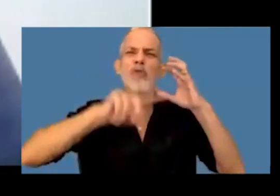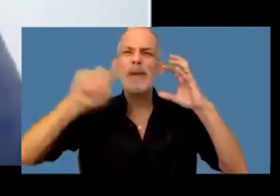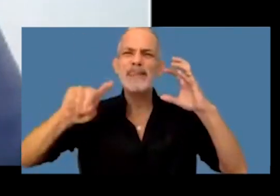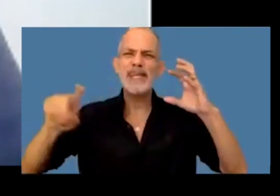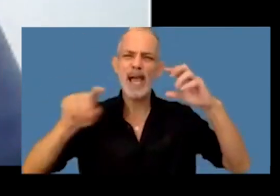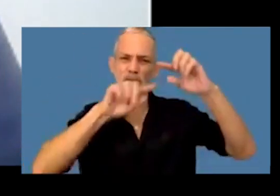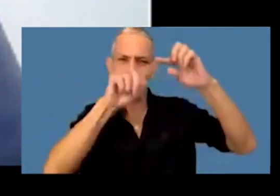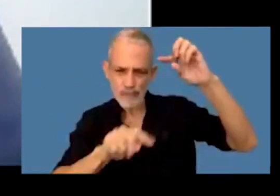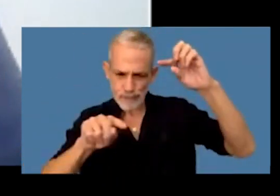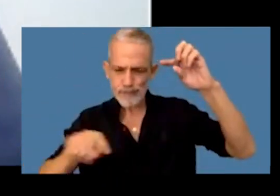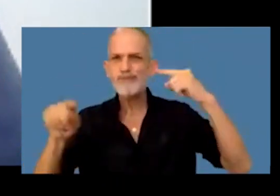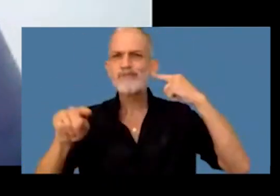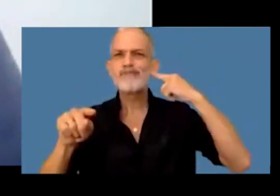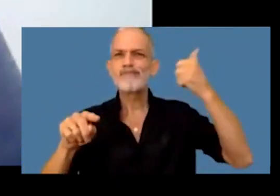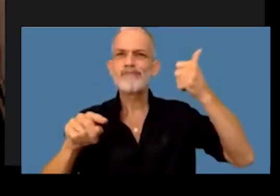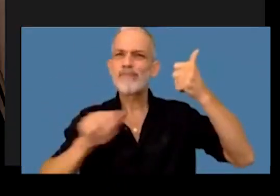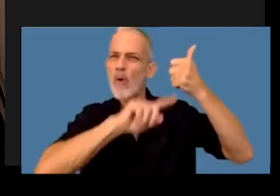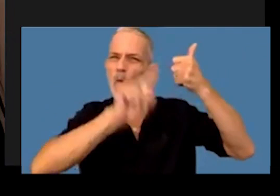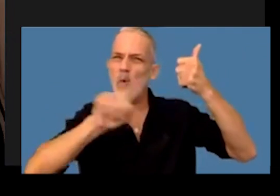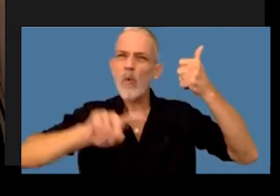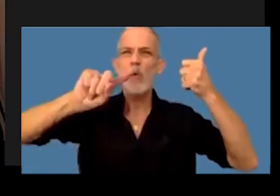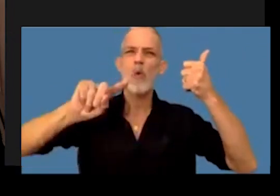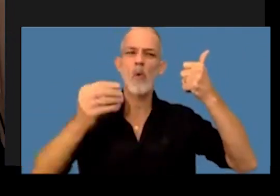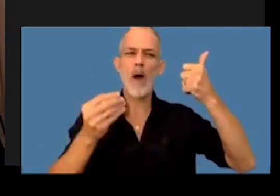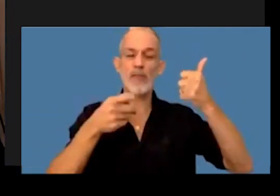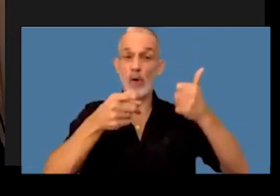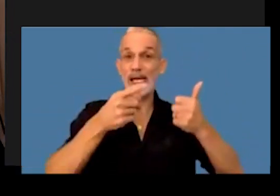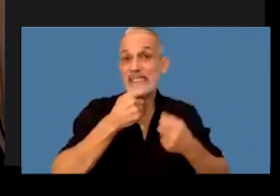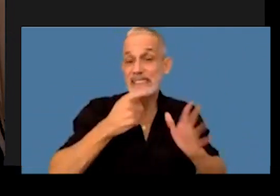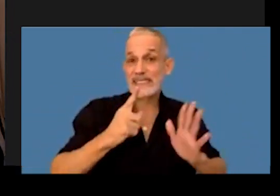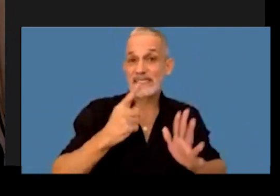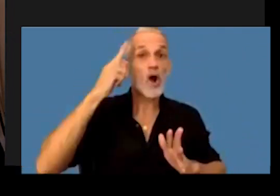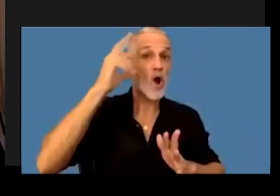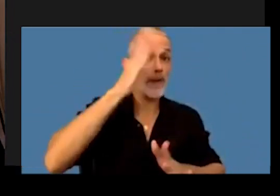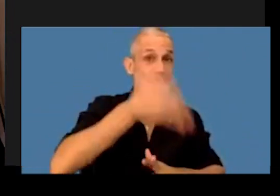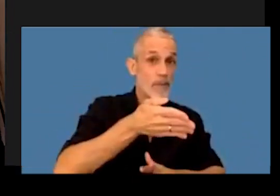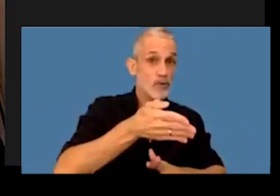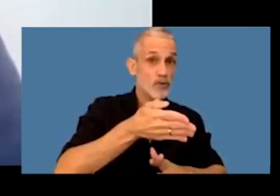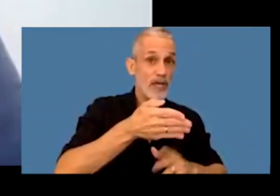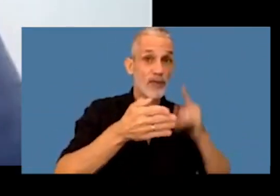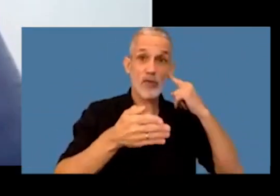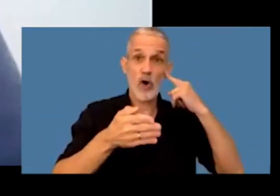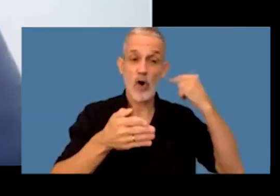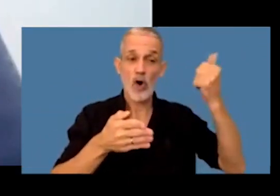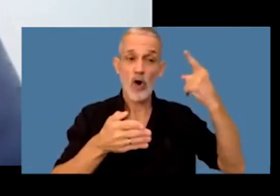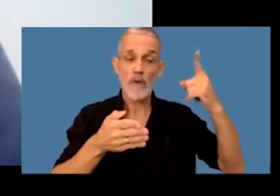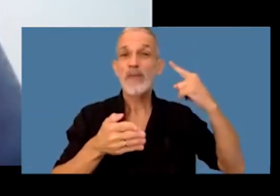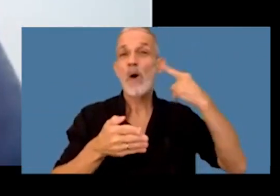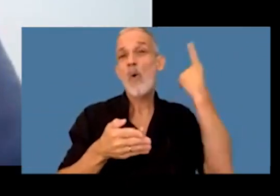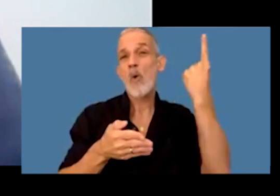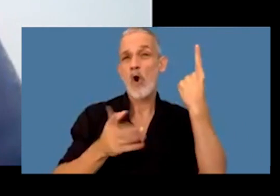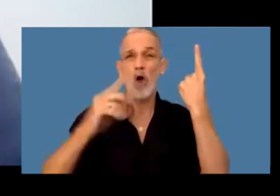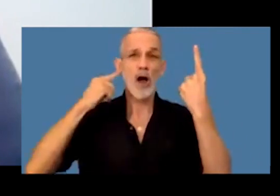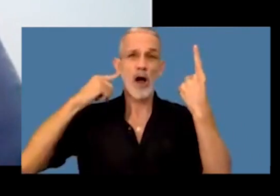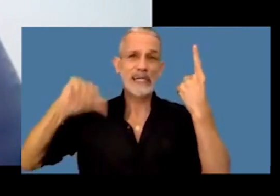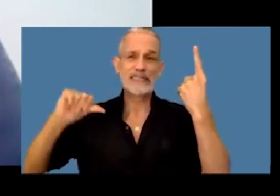funcionamiento del oído sano. Por eso, siendo un 90%, aunque sea de un... No tengo